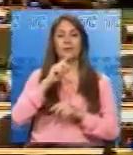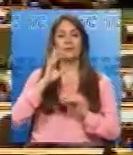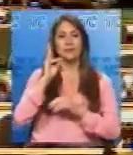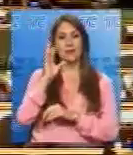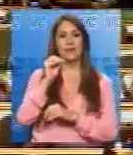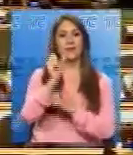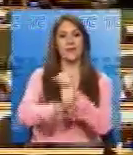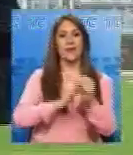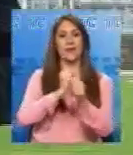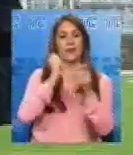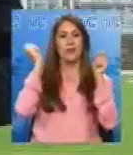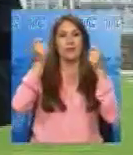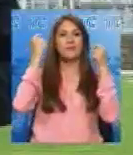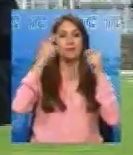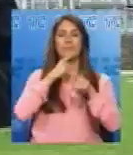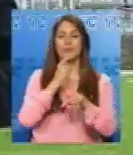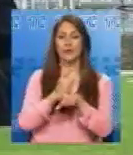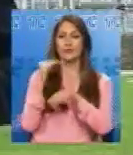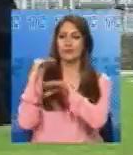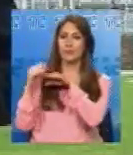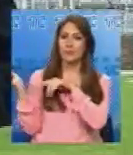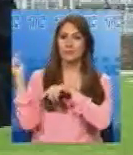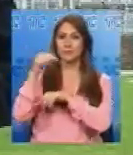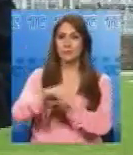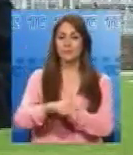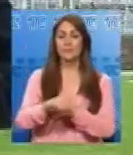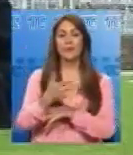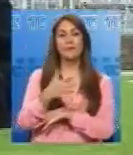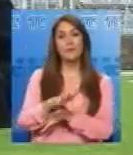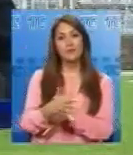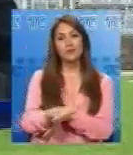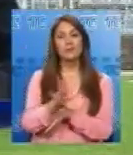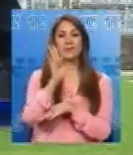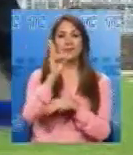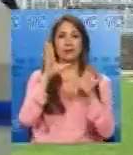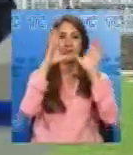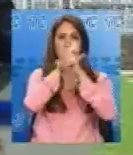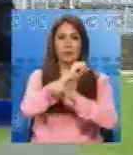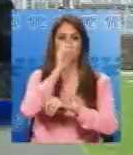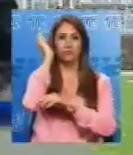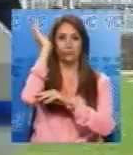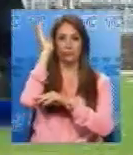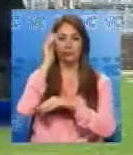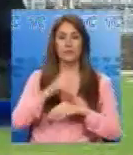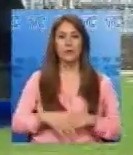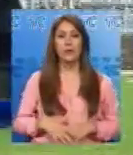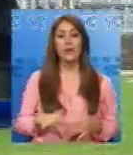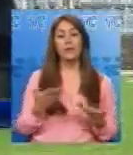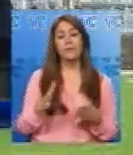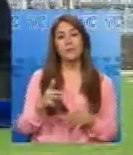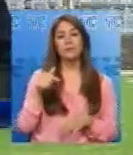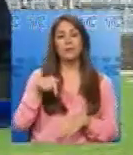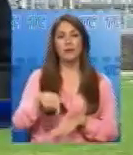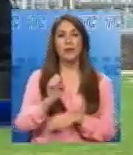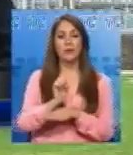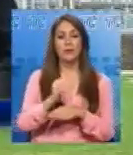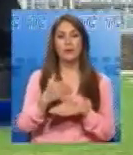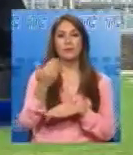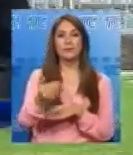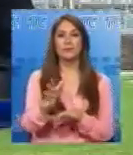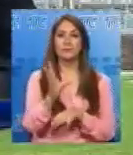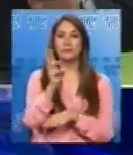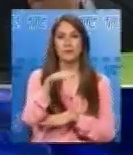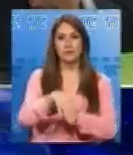70 aniversario. Su comparecencia se tiene prevista a las 19 horas, hora local, una hora más que en Ecuador.